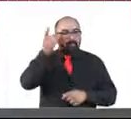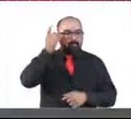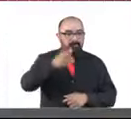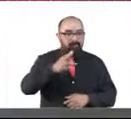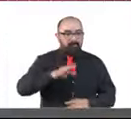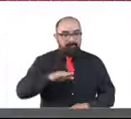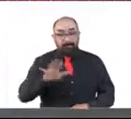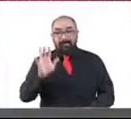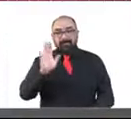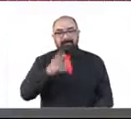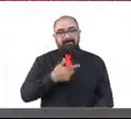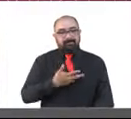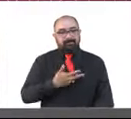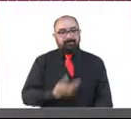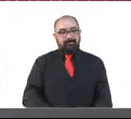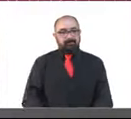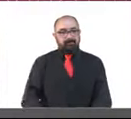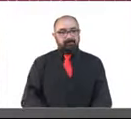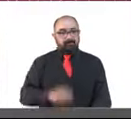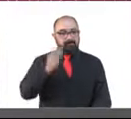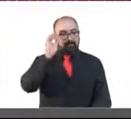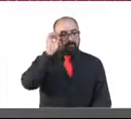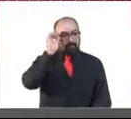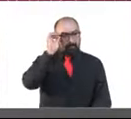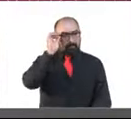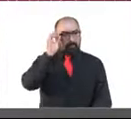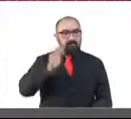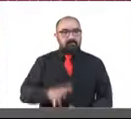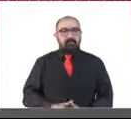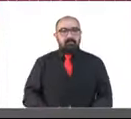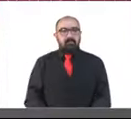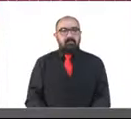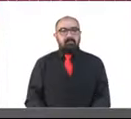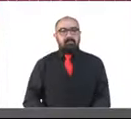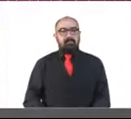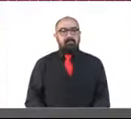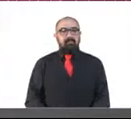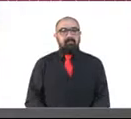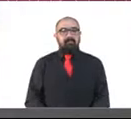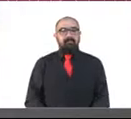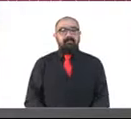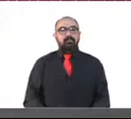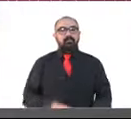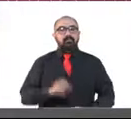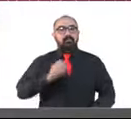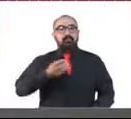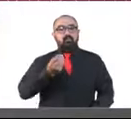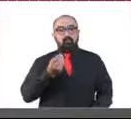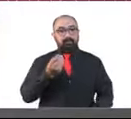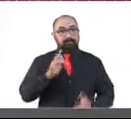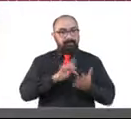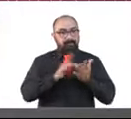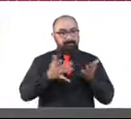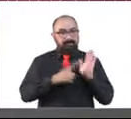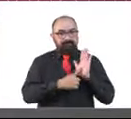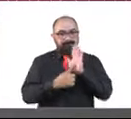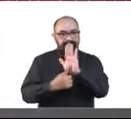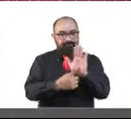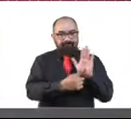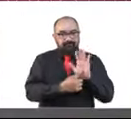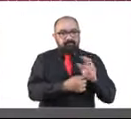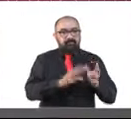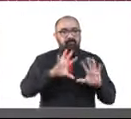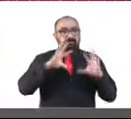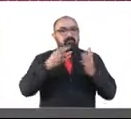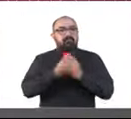Acá. Ah, acá estoy. Bueno, pues, muchas gracias por las exposiciones.